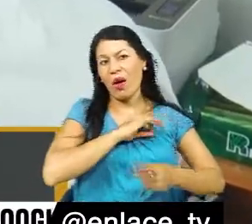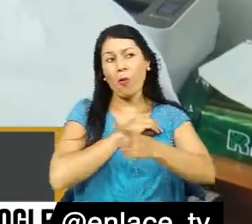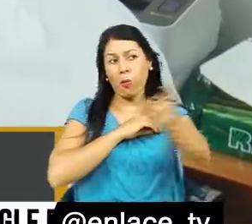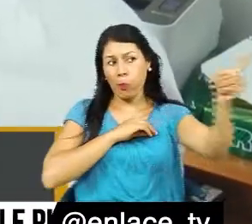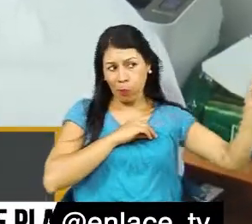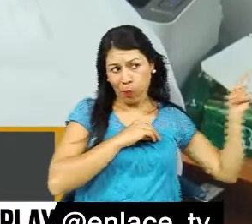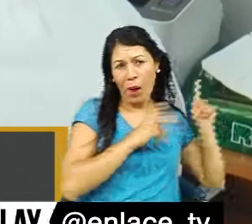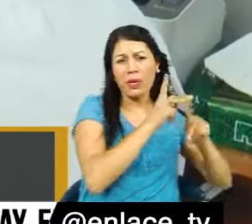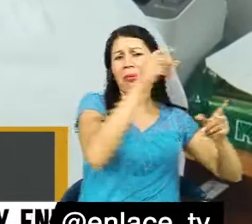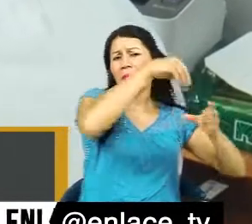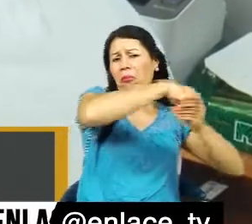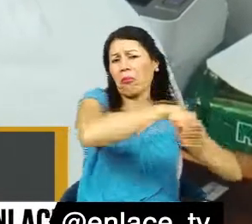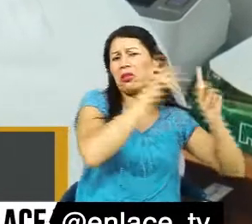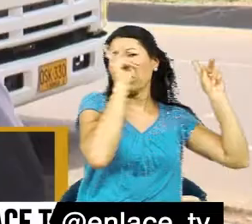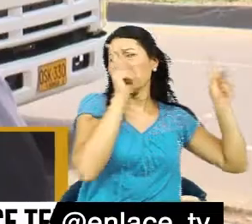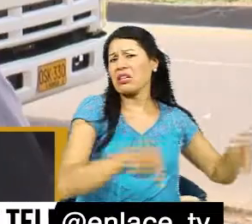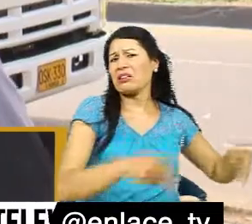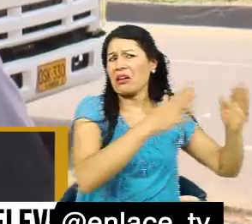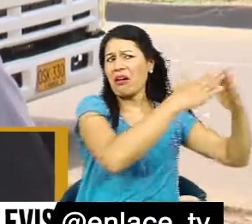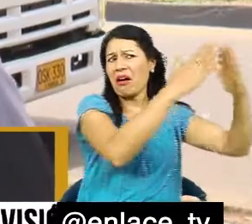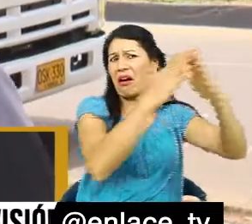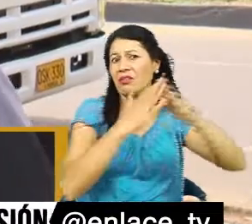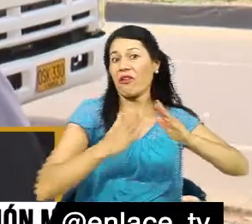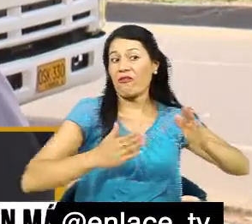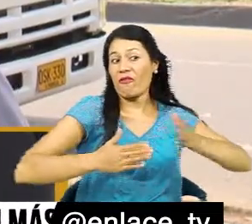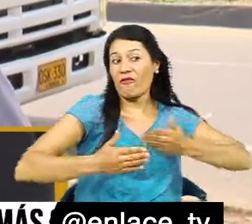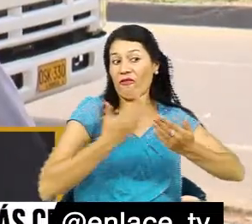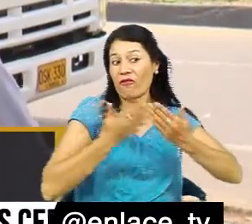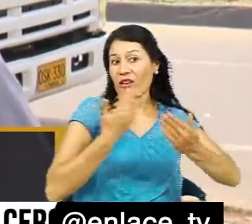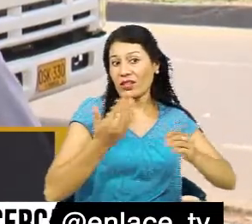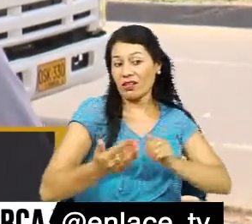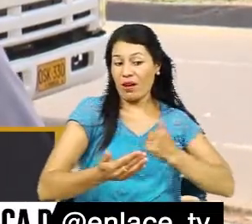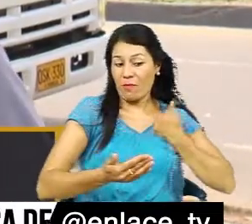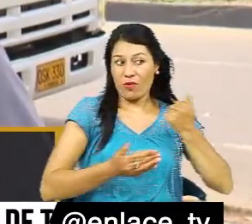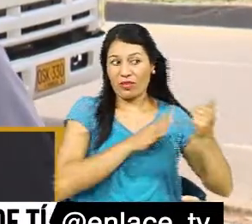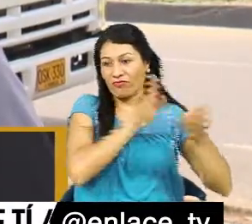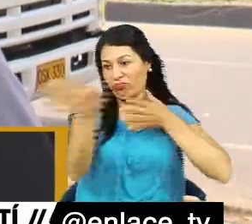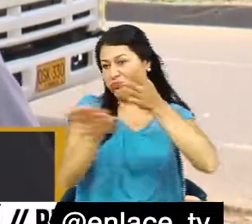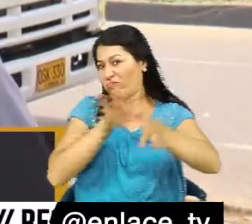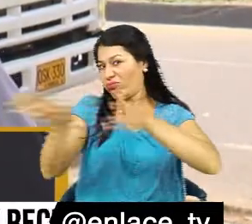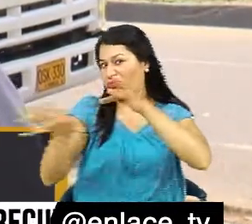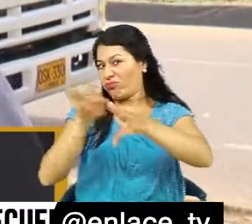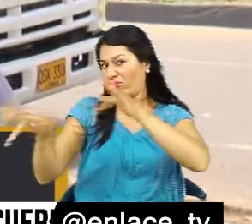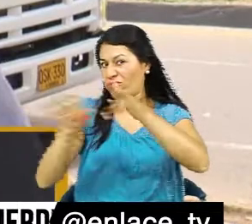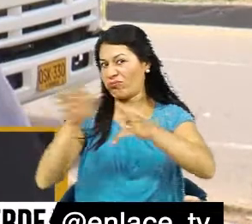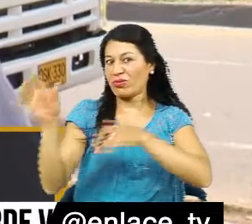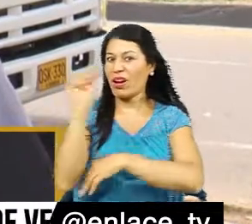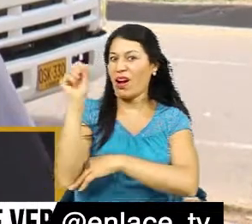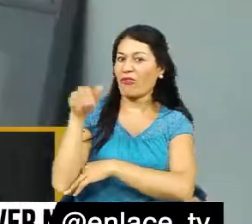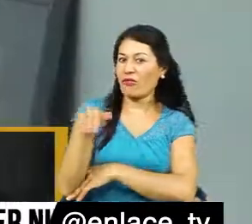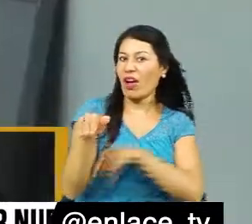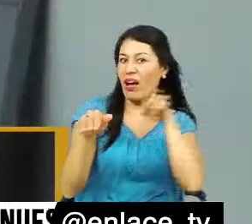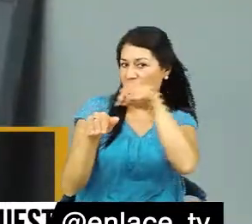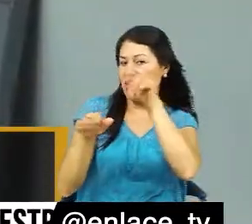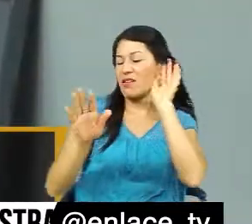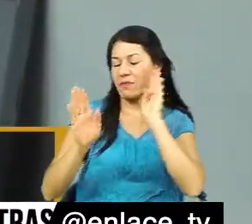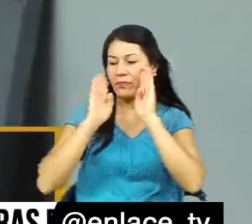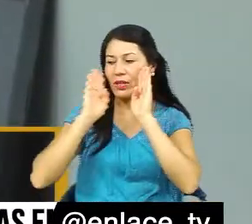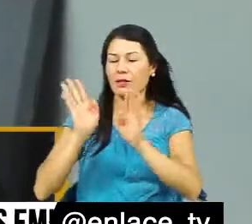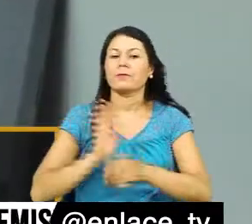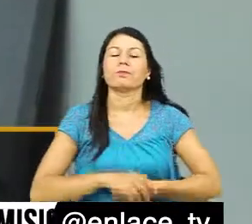casa y que está, como podríamos decir, que la persona que toma la decisión de efectivamente pues hacer el pago de los impuestos. La jornada